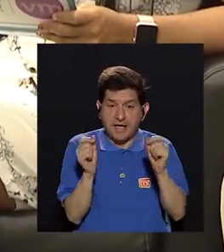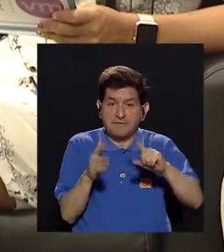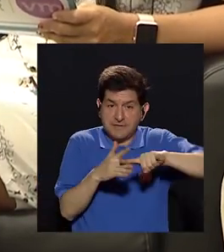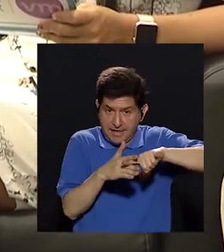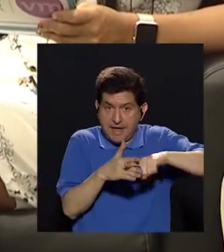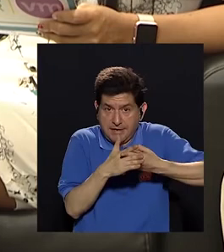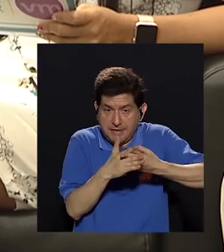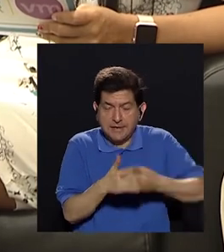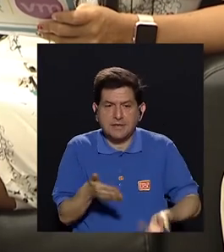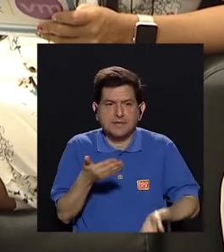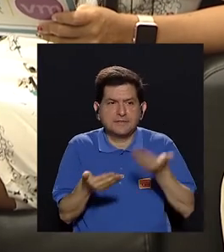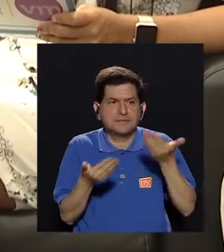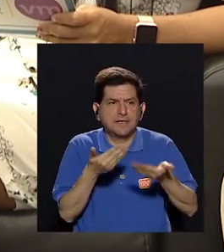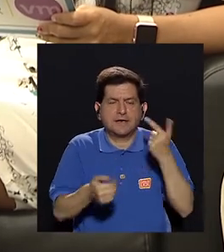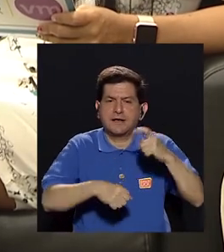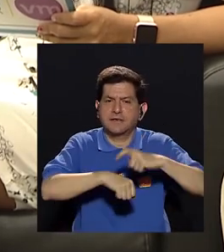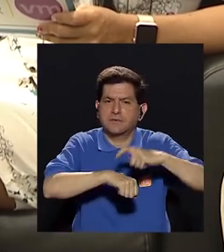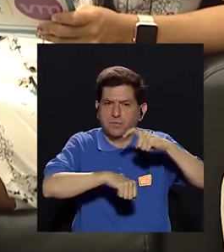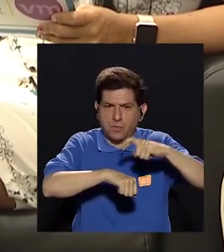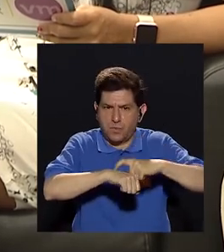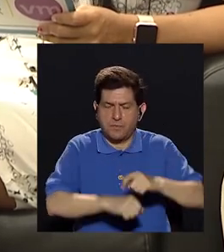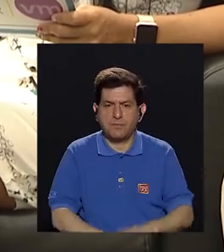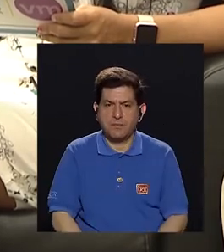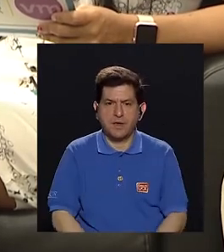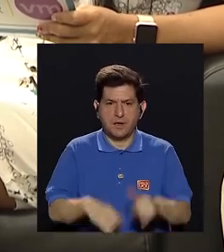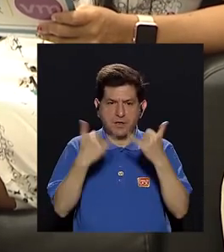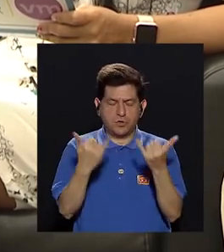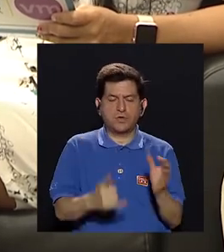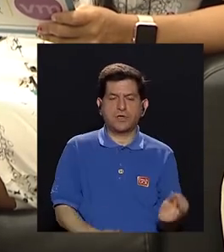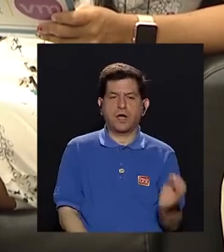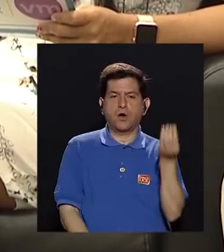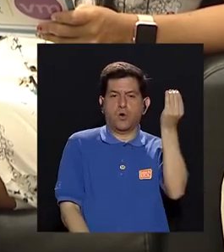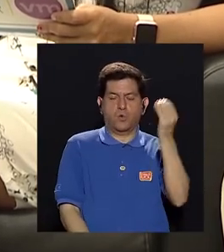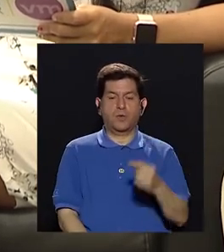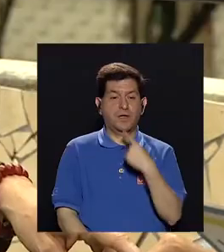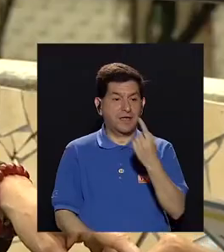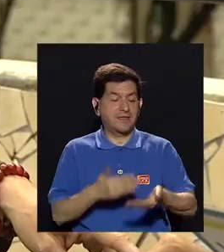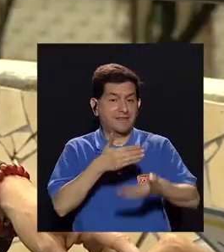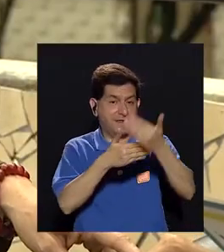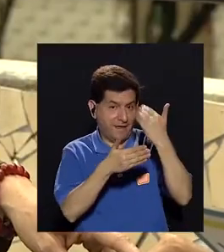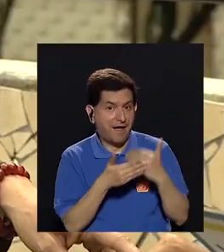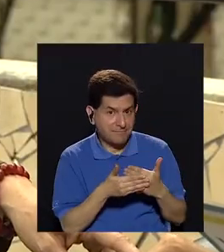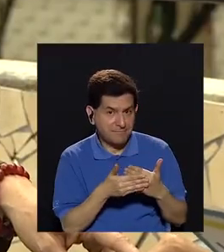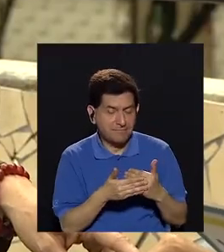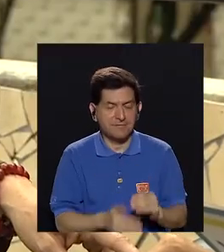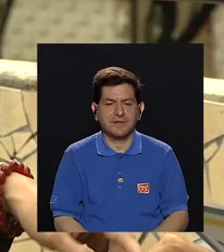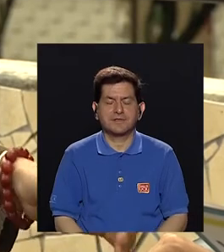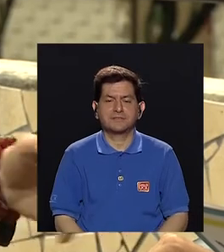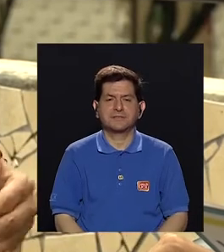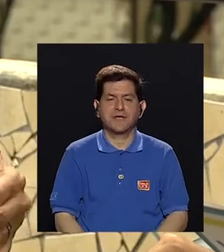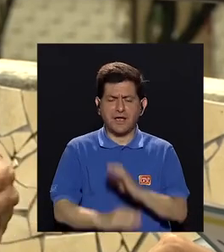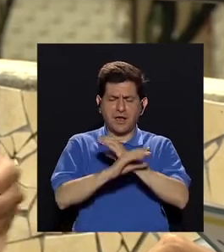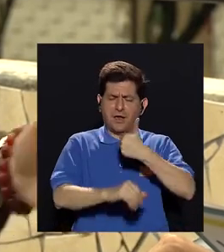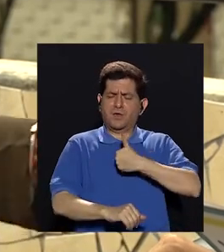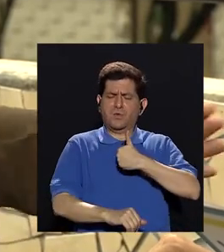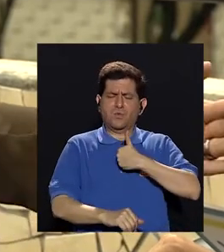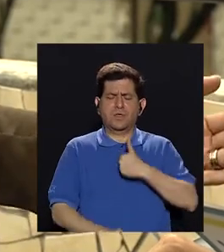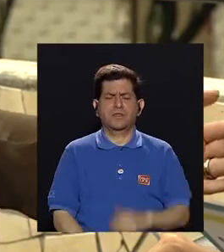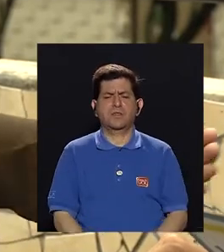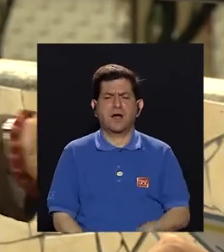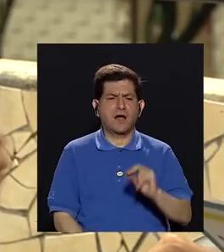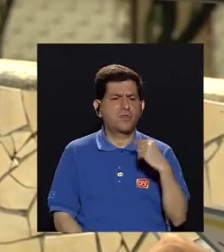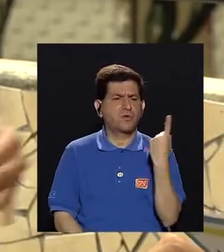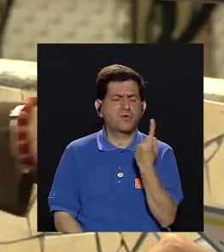del cáncer comienza casi que desde el momento en que nos convertimos en adolescentes. Y era lo que te decía desde el principio, ¿verdad? El autocuidado debe